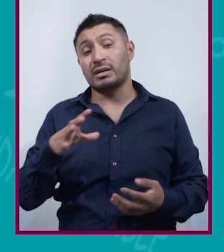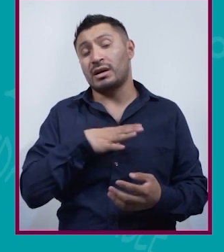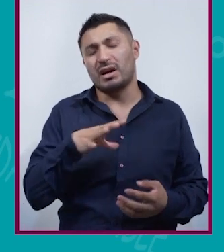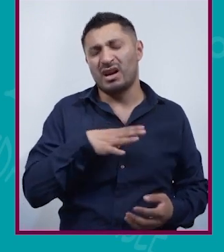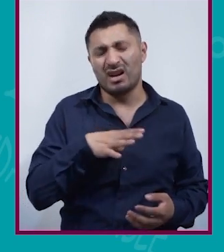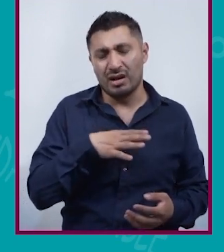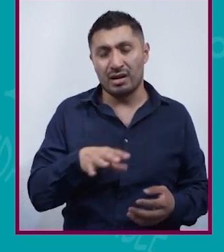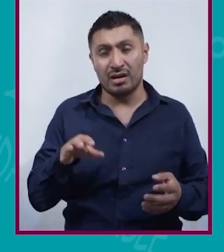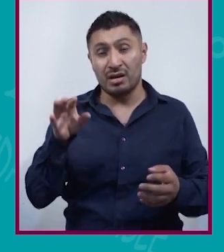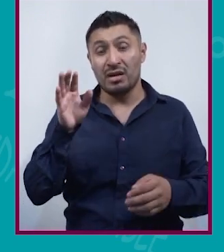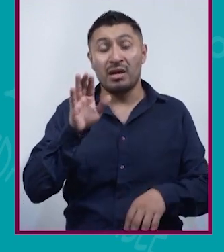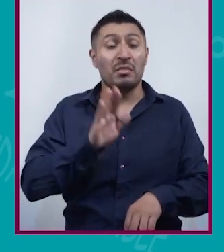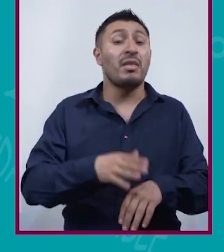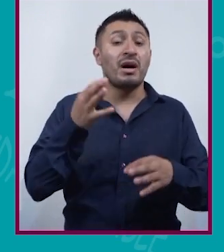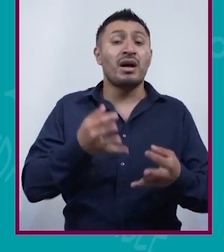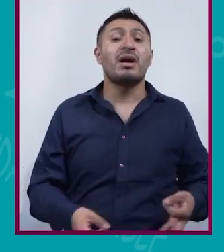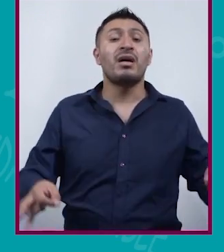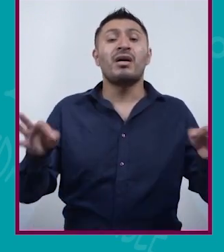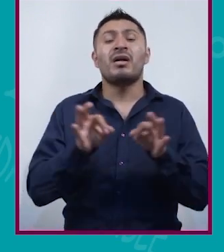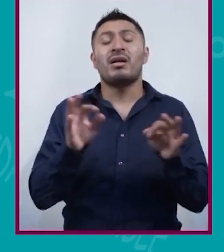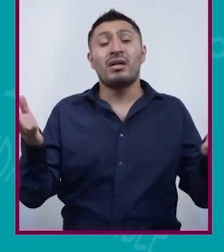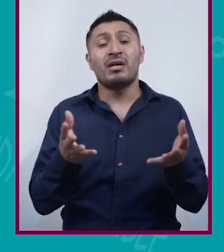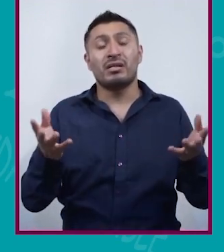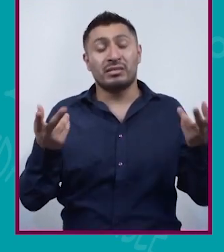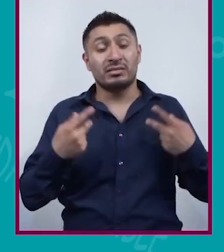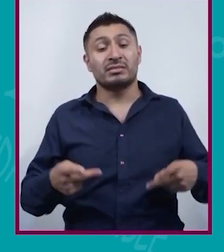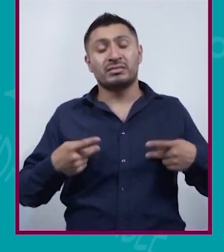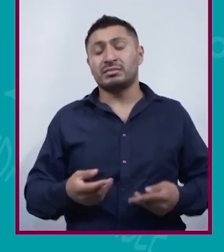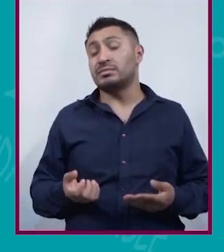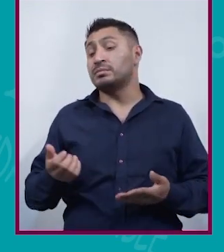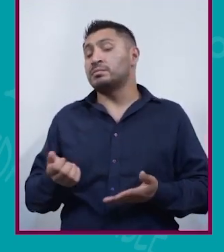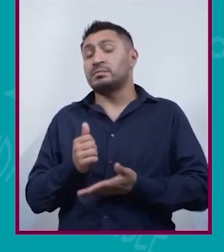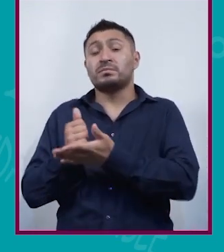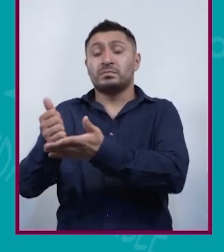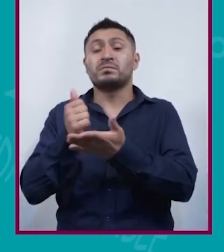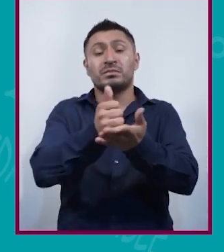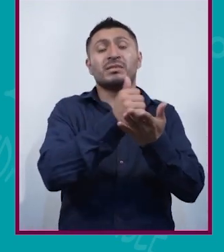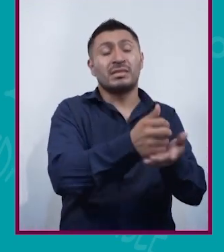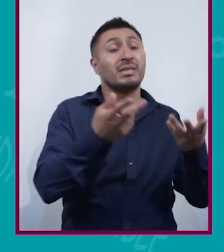Para José Vasconcelos lo más importante era crear ciudadanos